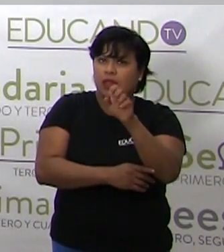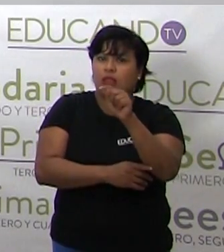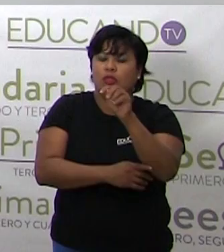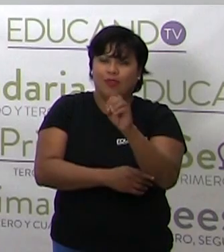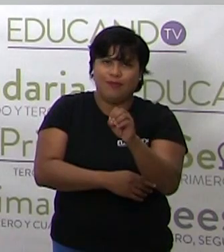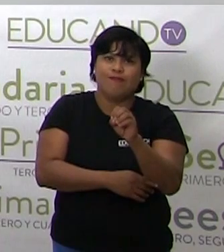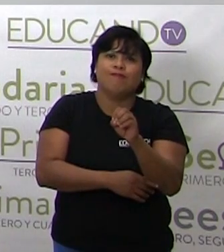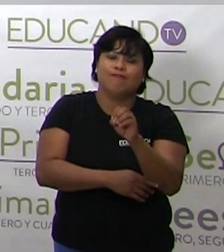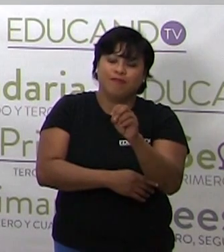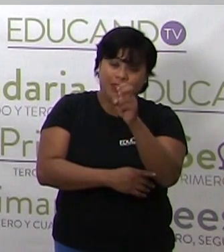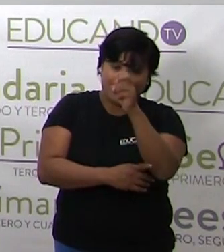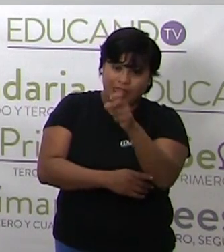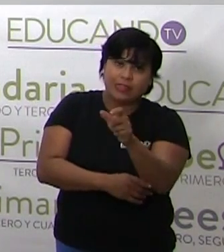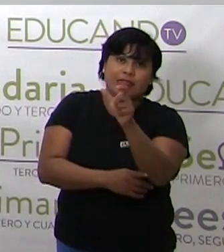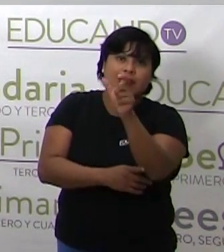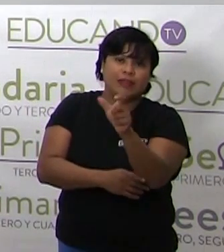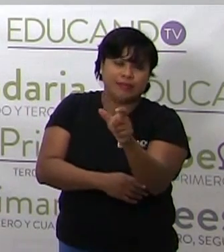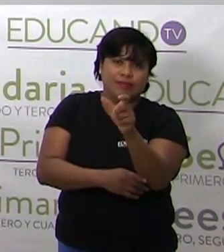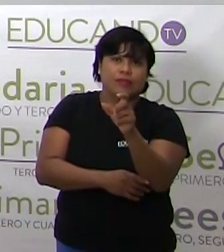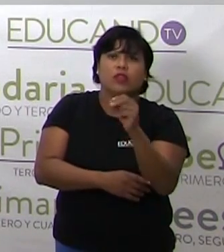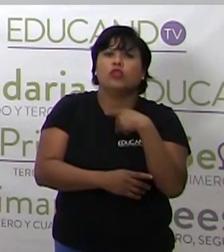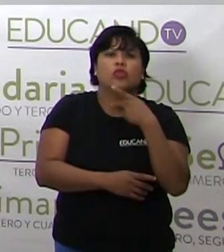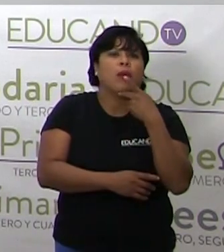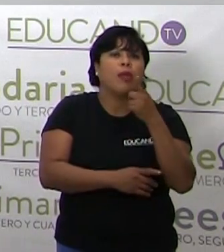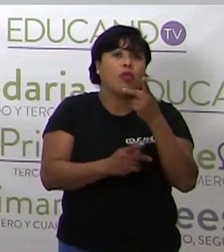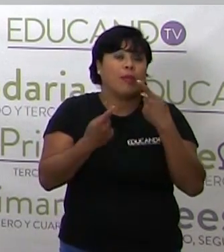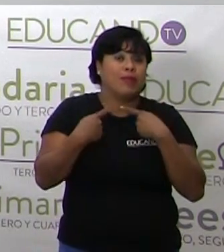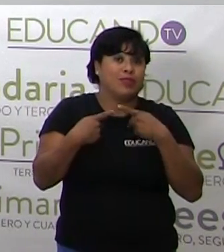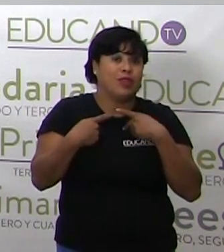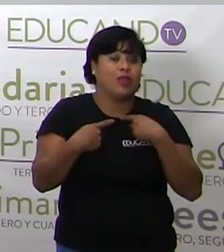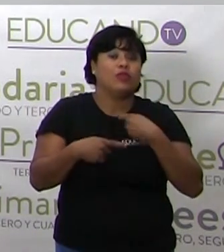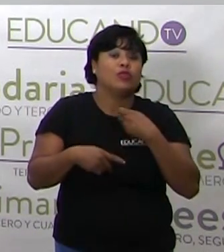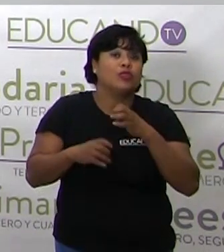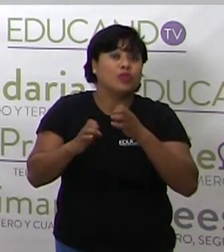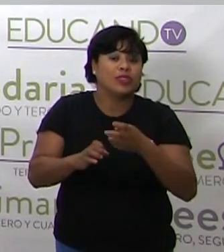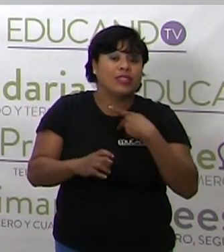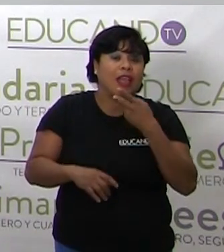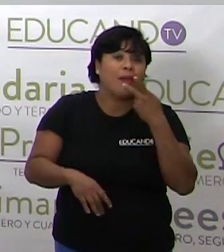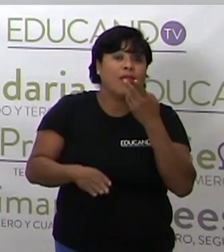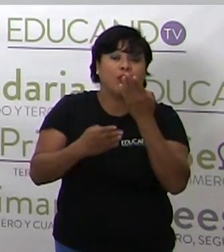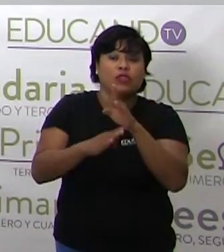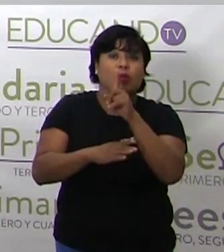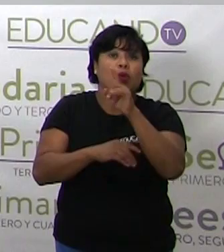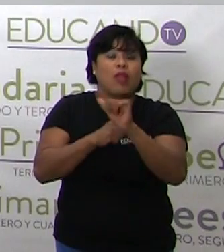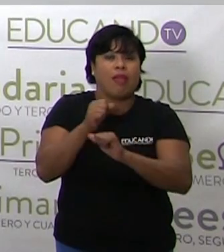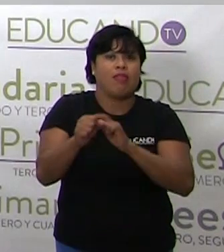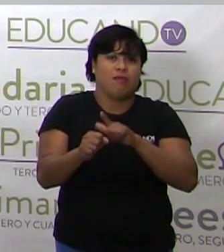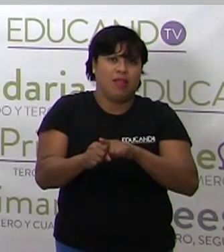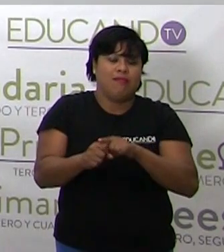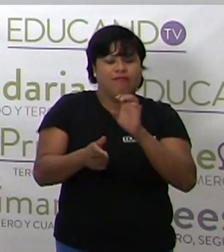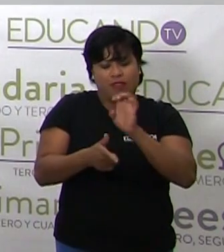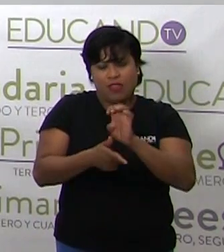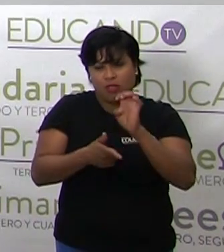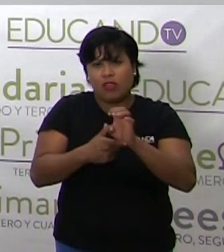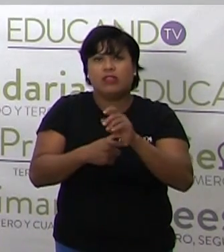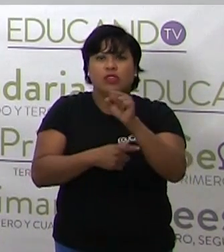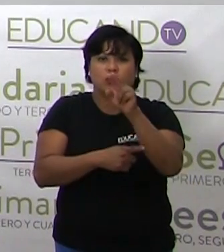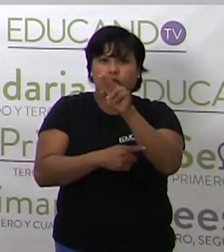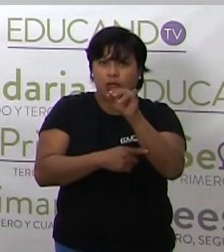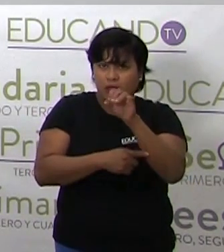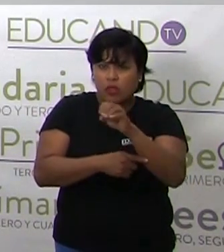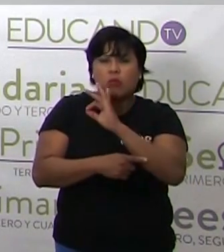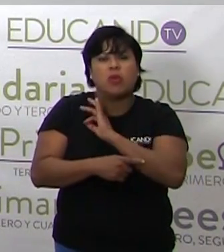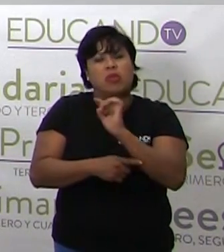sujeto. No estoy hablando de una persona, estoy hablando de un animal. Entonces, el sujeto puede